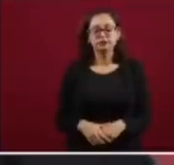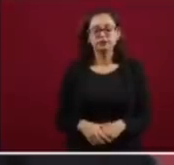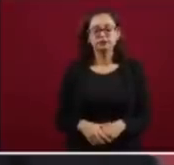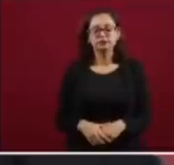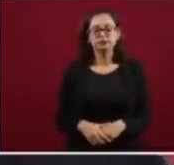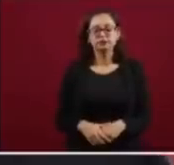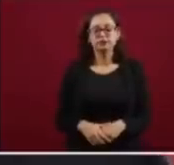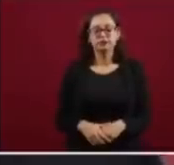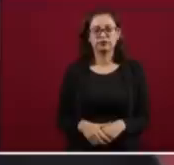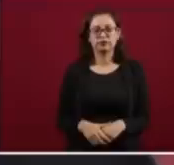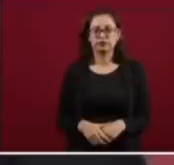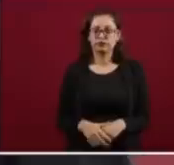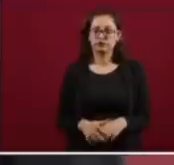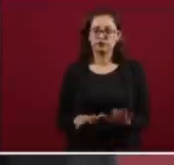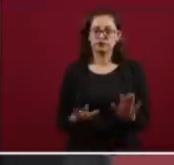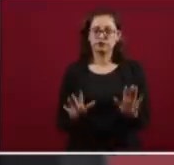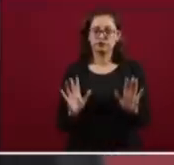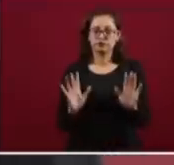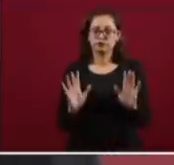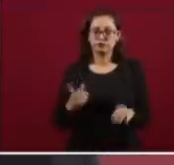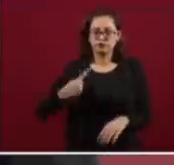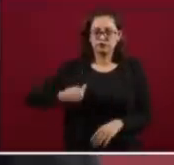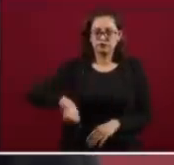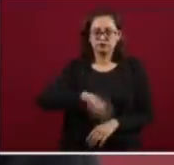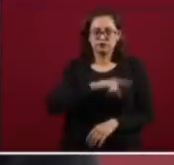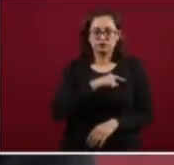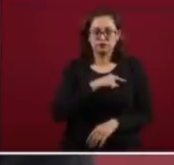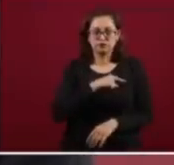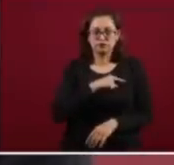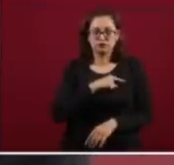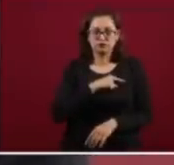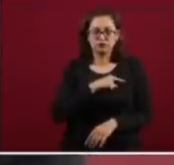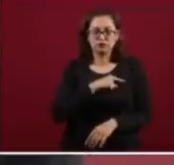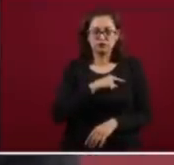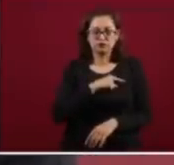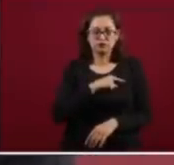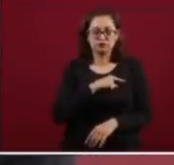no podemos nosotros este